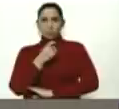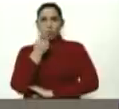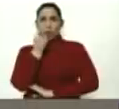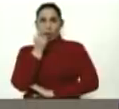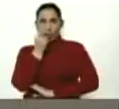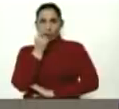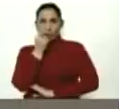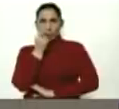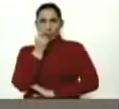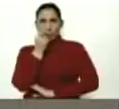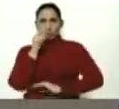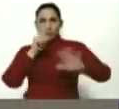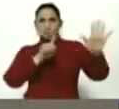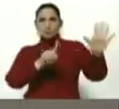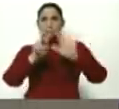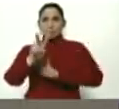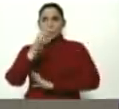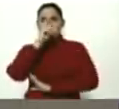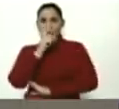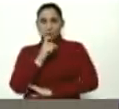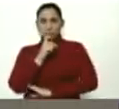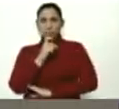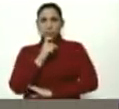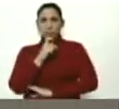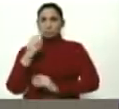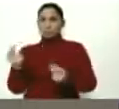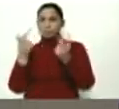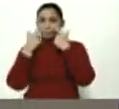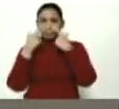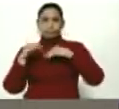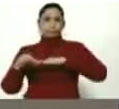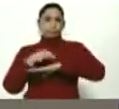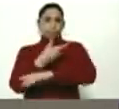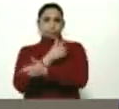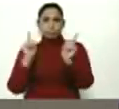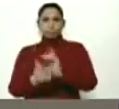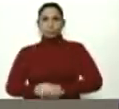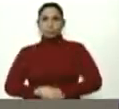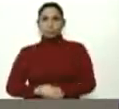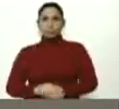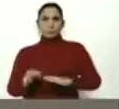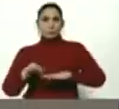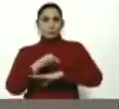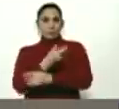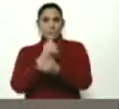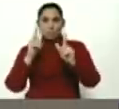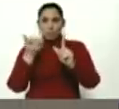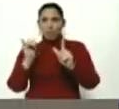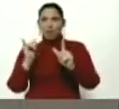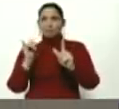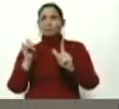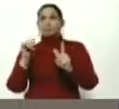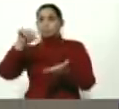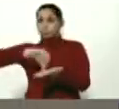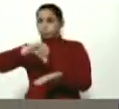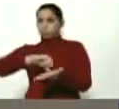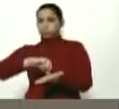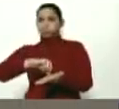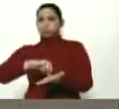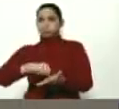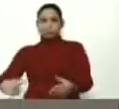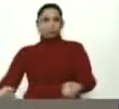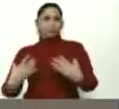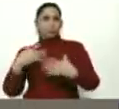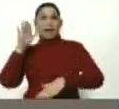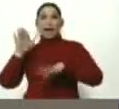de 62 años de edad. Muy pendientes, municipio Libertador. En el municipio Libertador aparecen casos